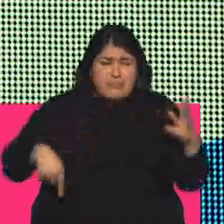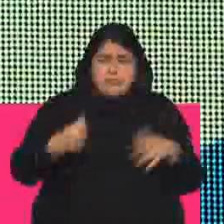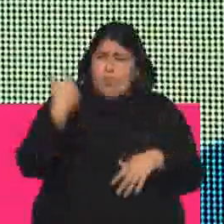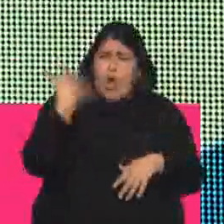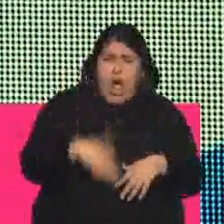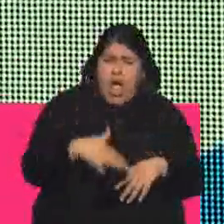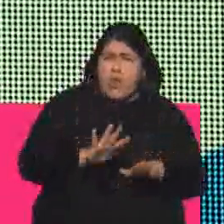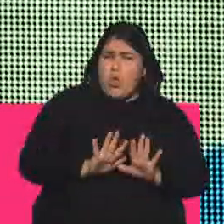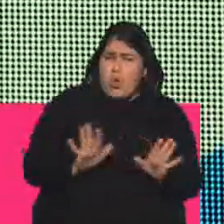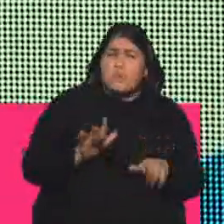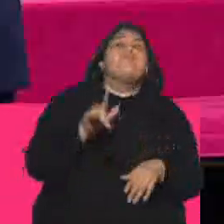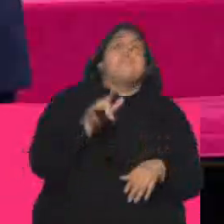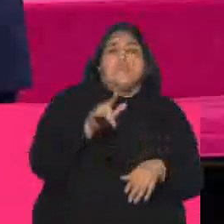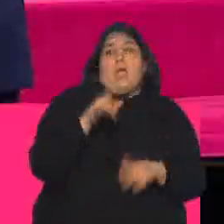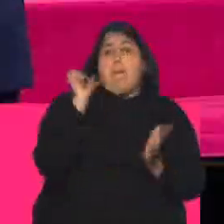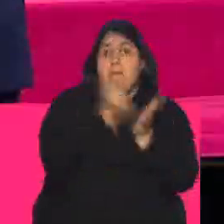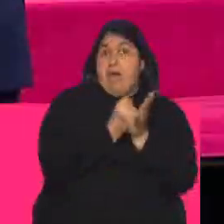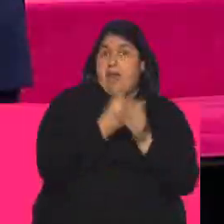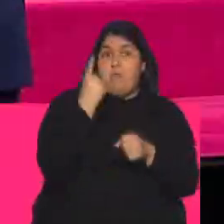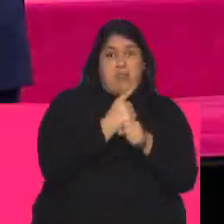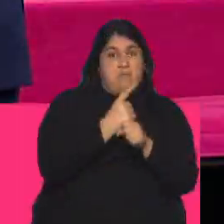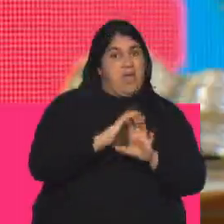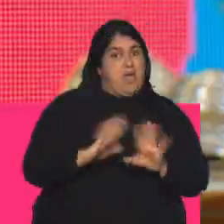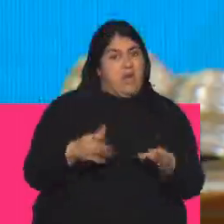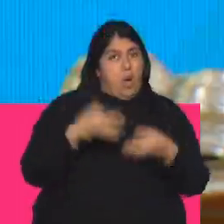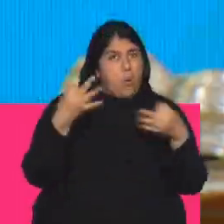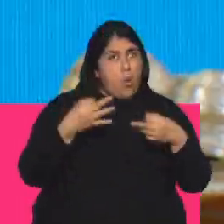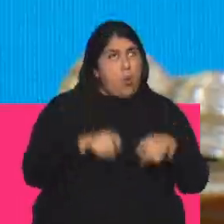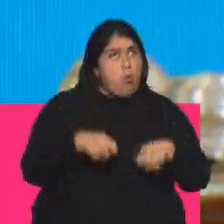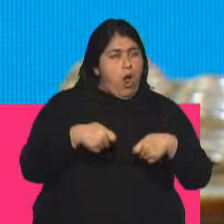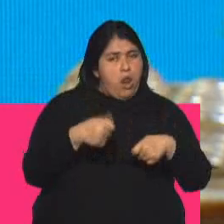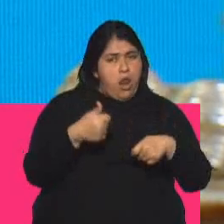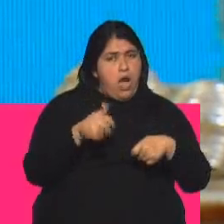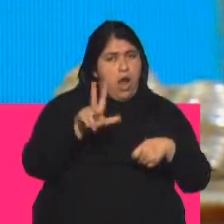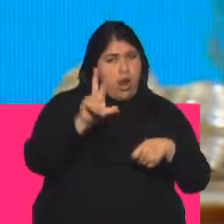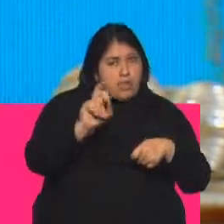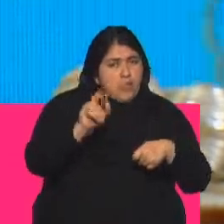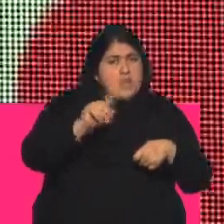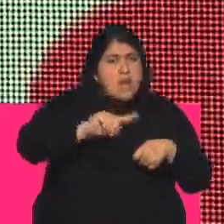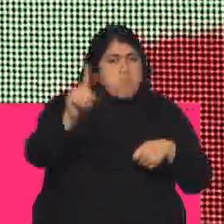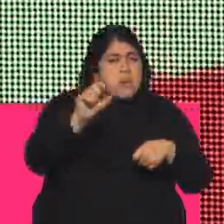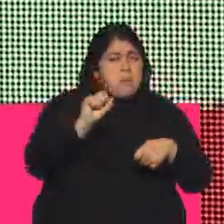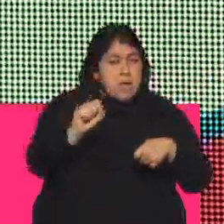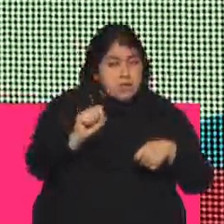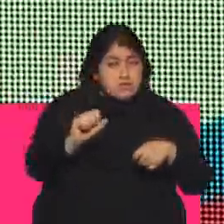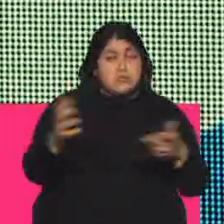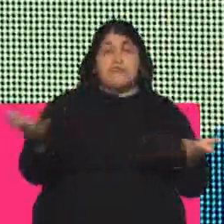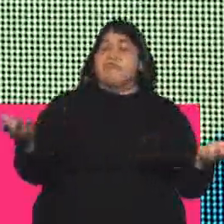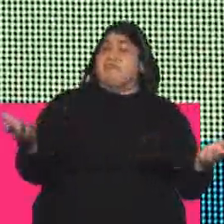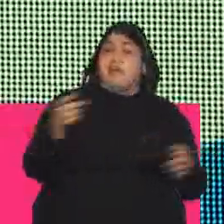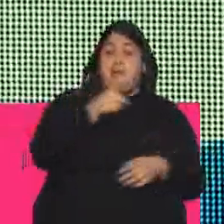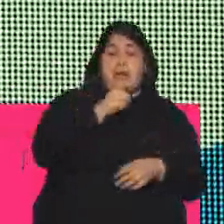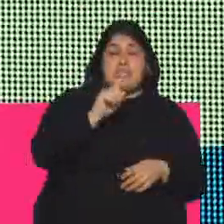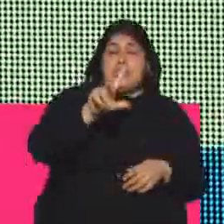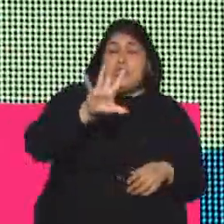Sí, también, porque... De primera marca estamos hablando, una buena zapatilla, no sé, que está casi 30.000 pesos. $150, ¿no? Claro. O